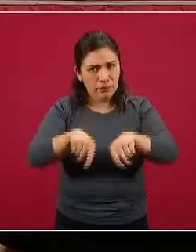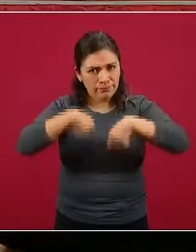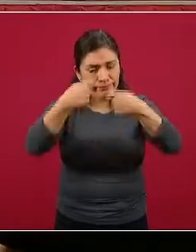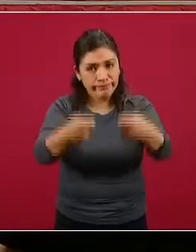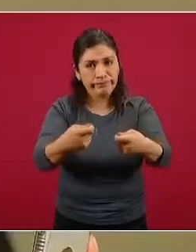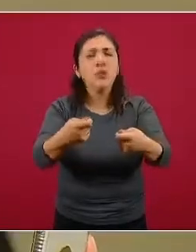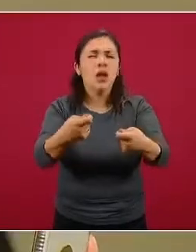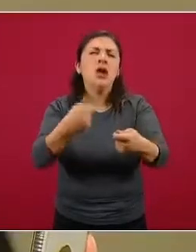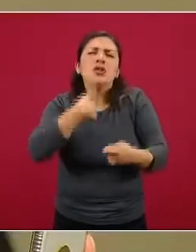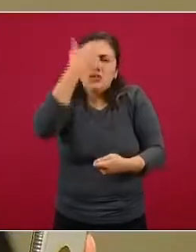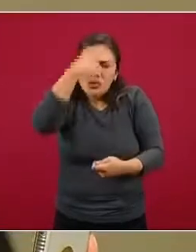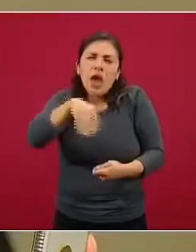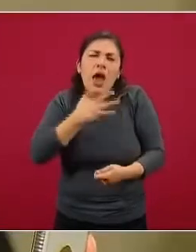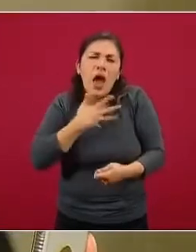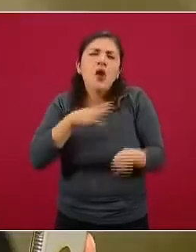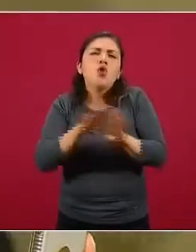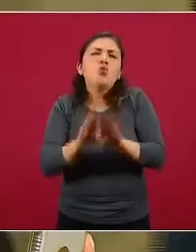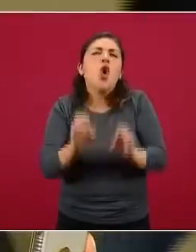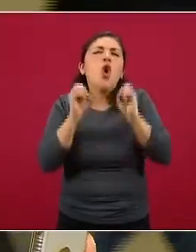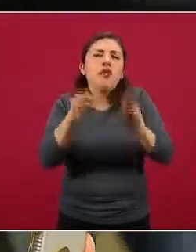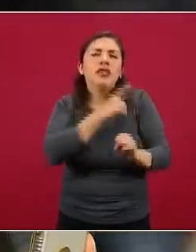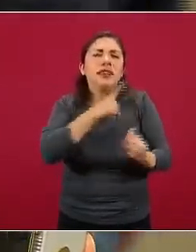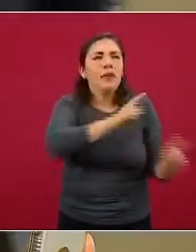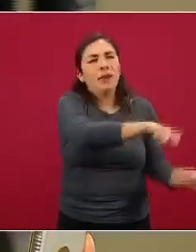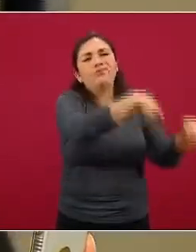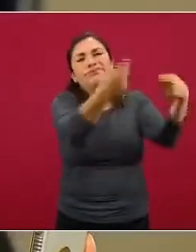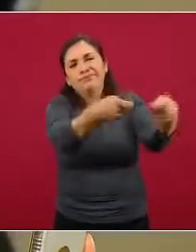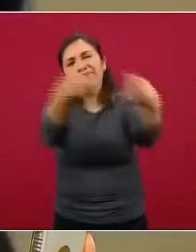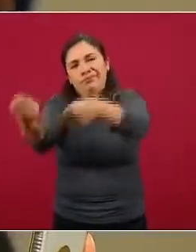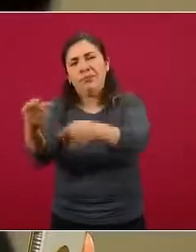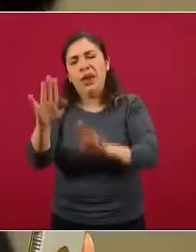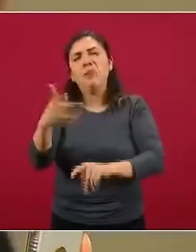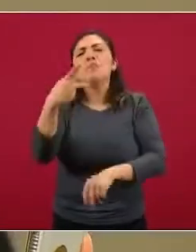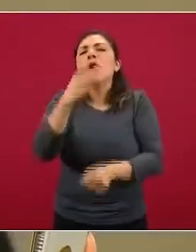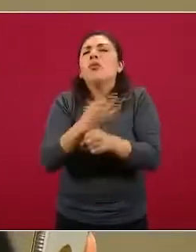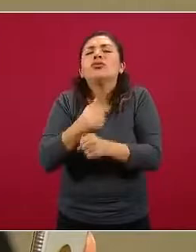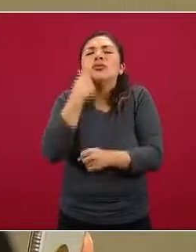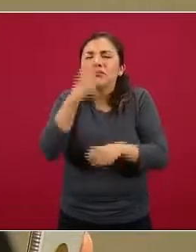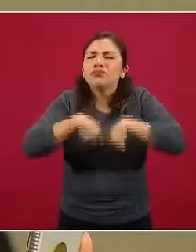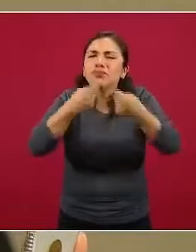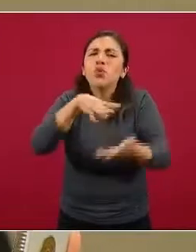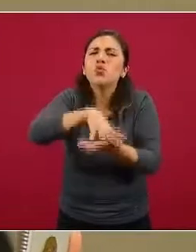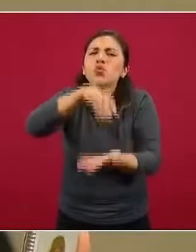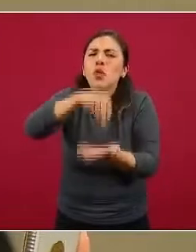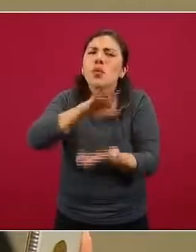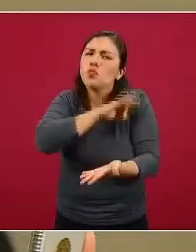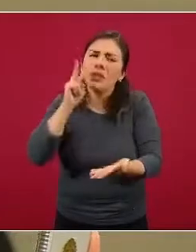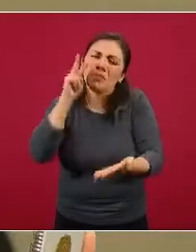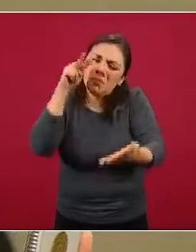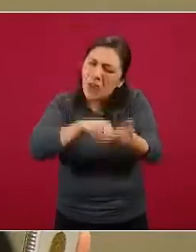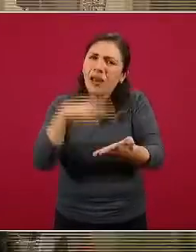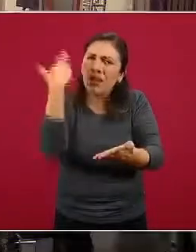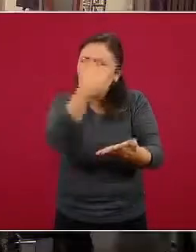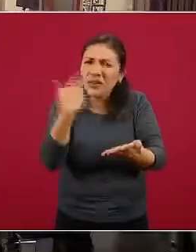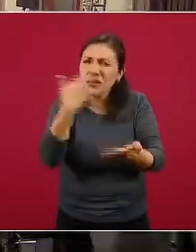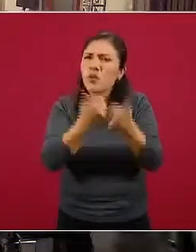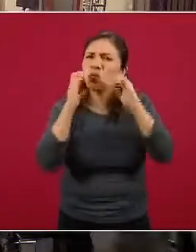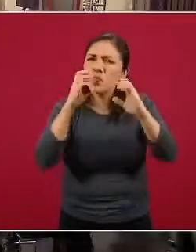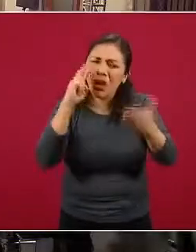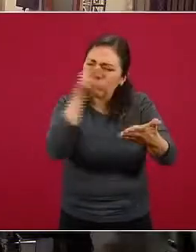precisamente, ya sé que hay un canal oficial para hacerlo, pero aquí quisiera yo entregarle copia para que los puedan revisar con